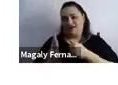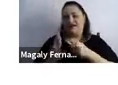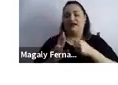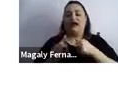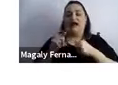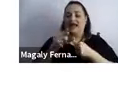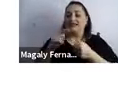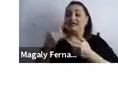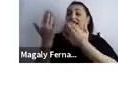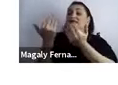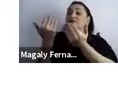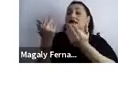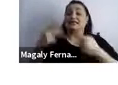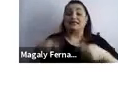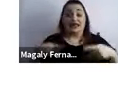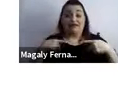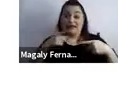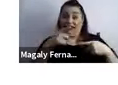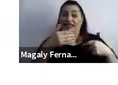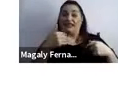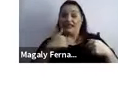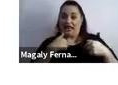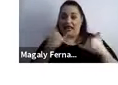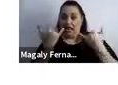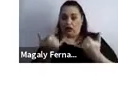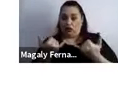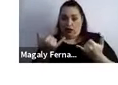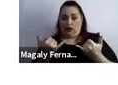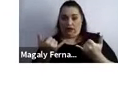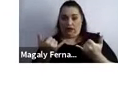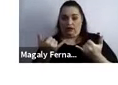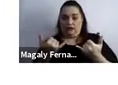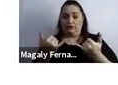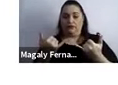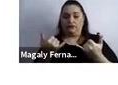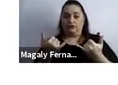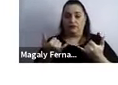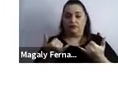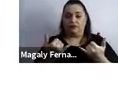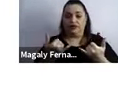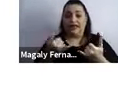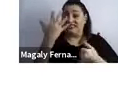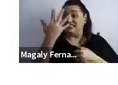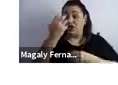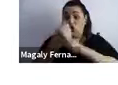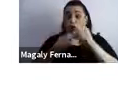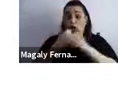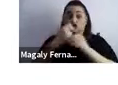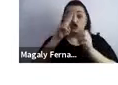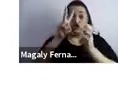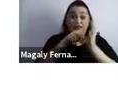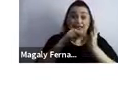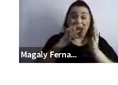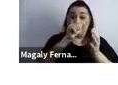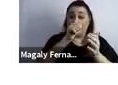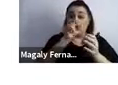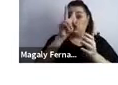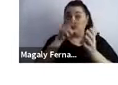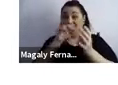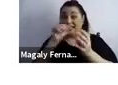Esta es la esperanza de vida que ha tenido. Actualmente está en el quinquenio del 2010-2015 de media